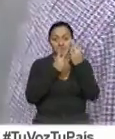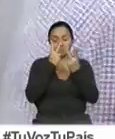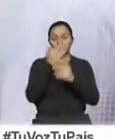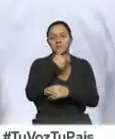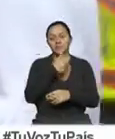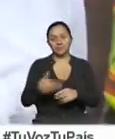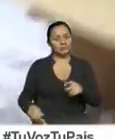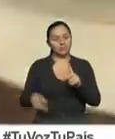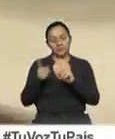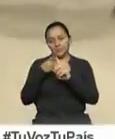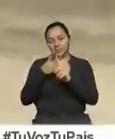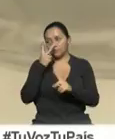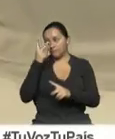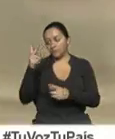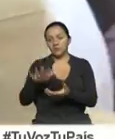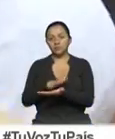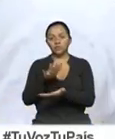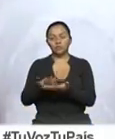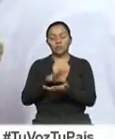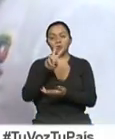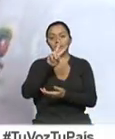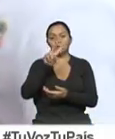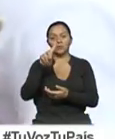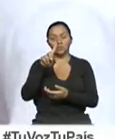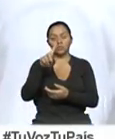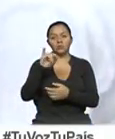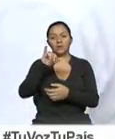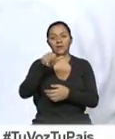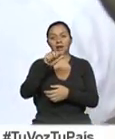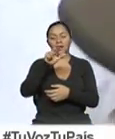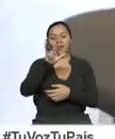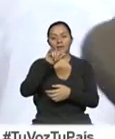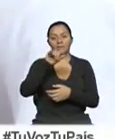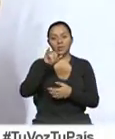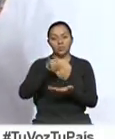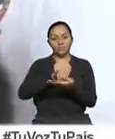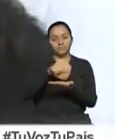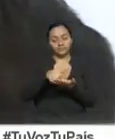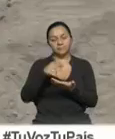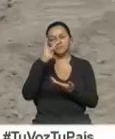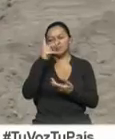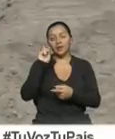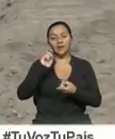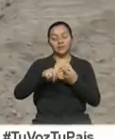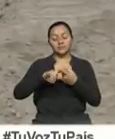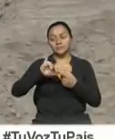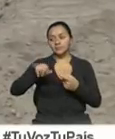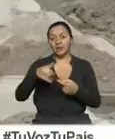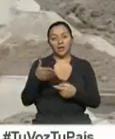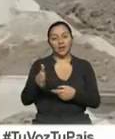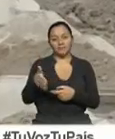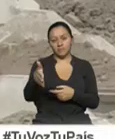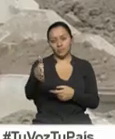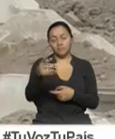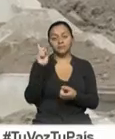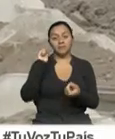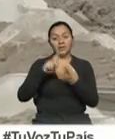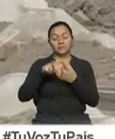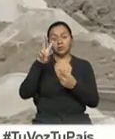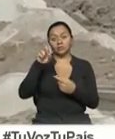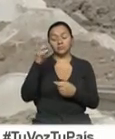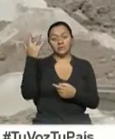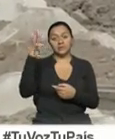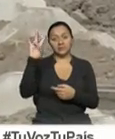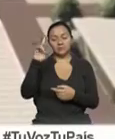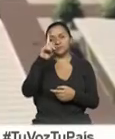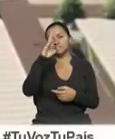la construcción de la unidad educativa siglo XXI Jaramijó. Hasta finales de 2017 se entregarán aproximadamente 100 de